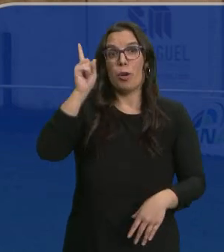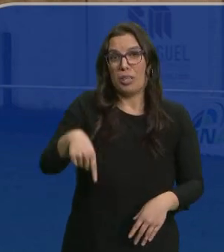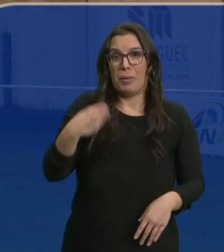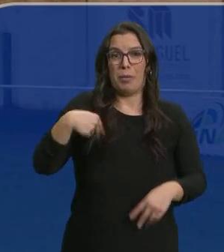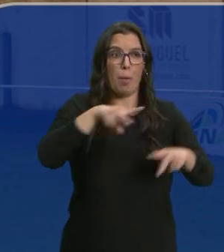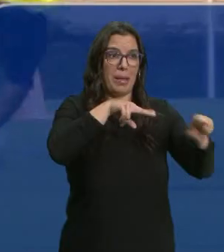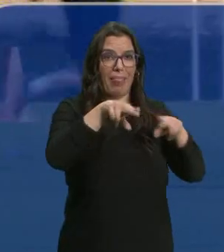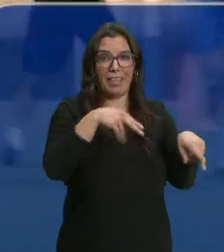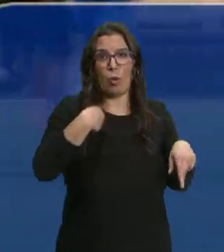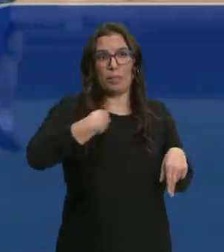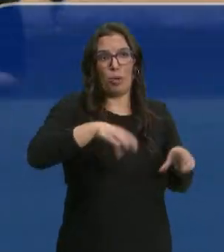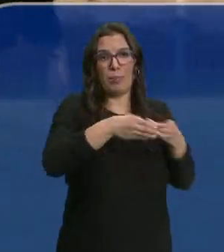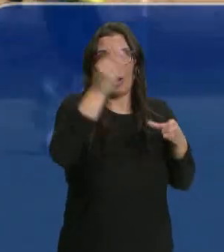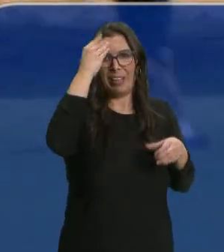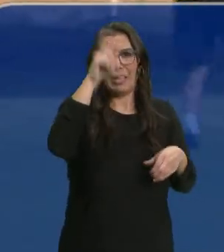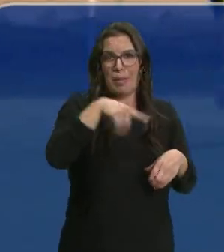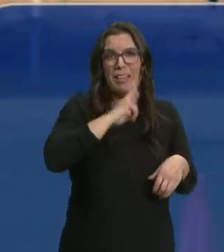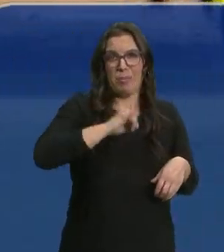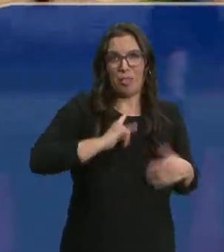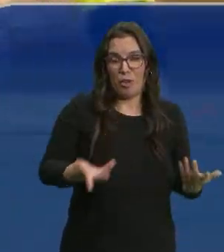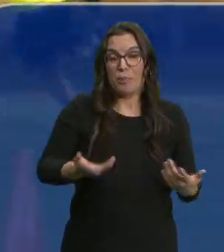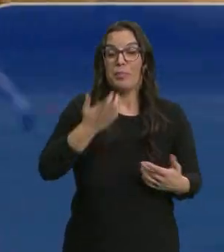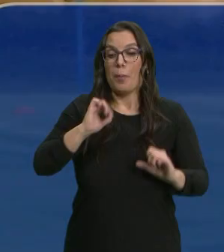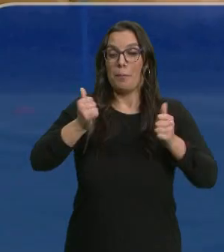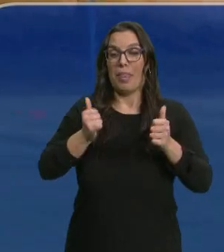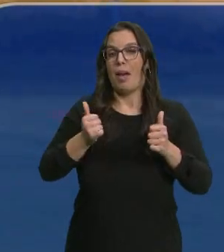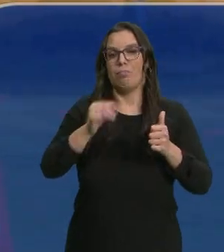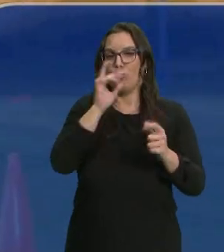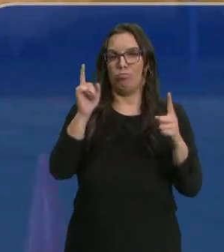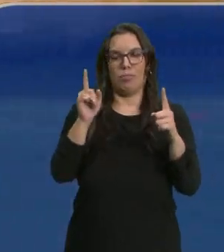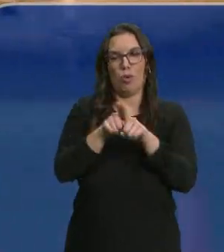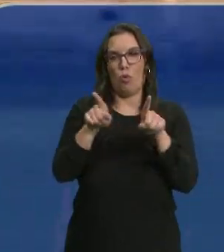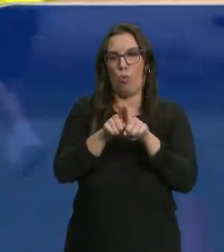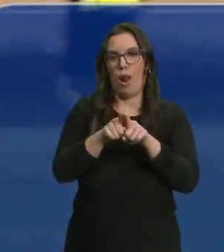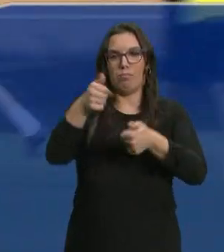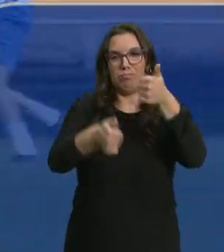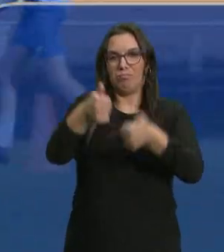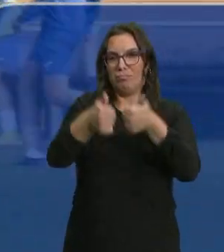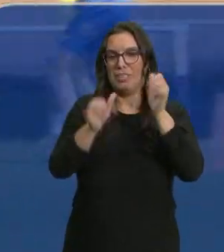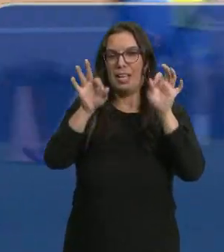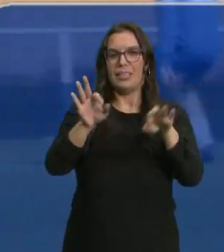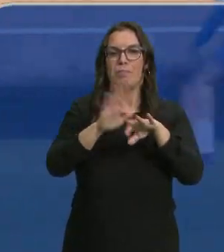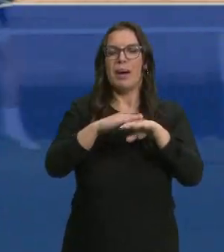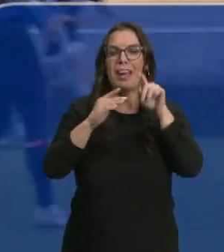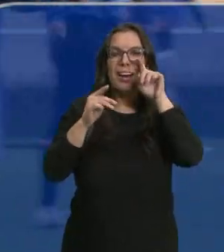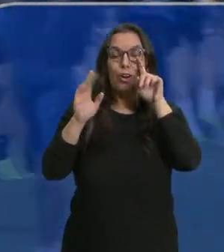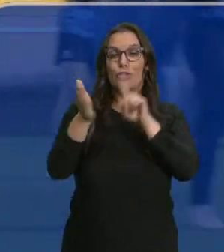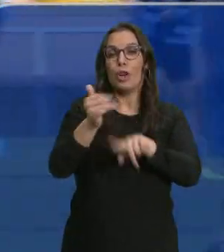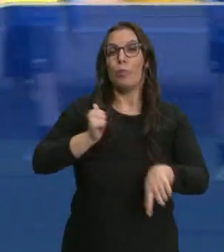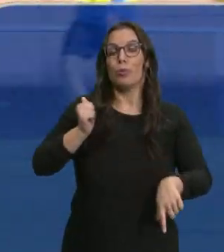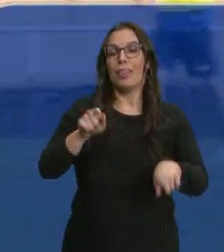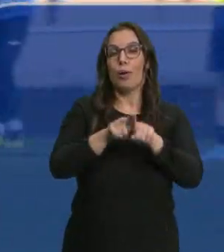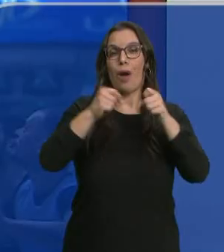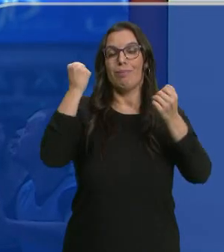del Mirandés B y al de la Arandina. Porque cuando el balón ruede en los pajaritos será un 11 contra 11. Una cita con la gloria para el Almazán, su única